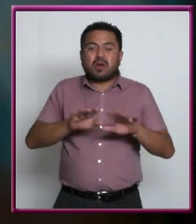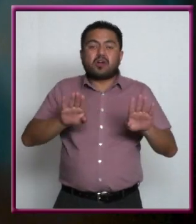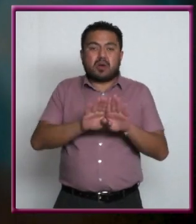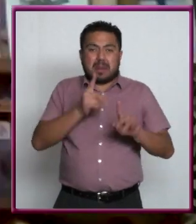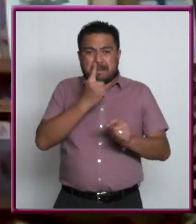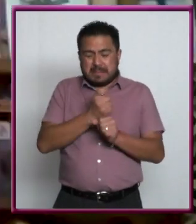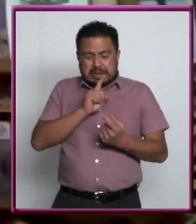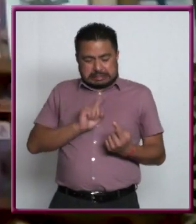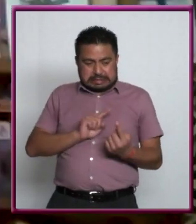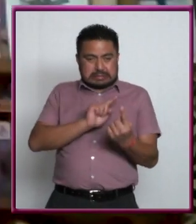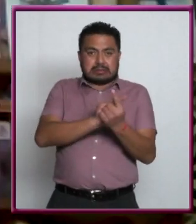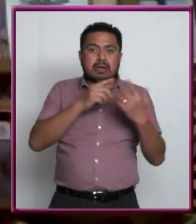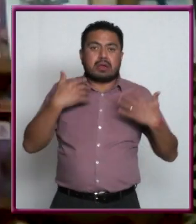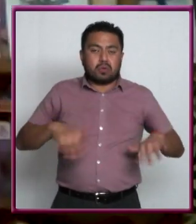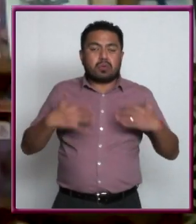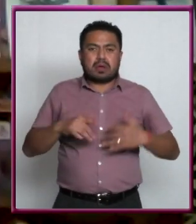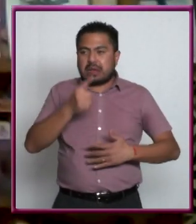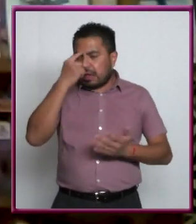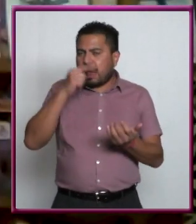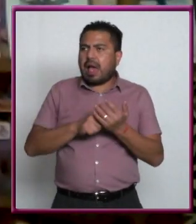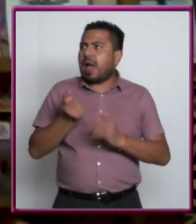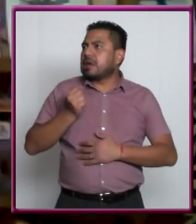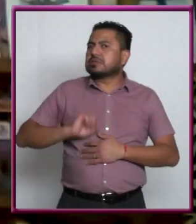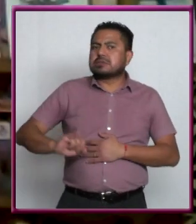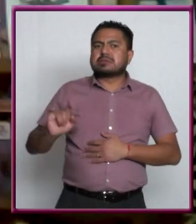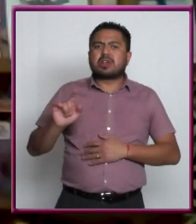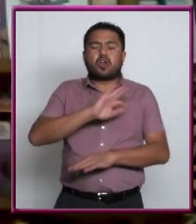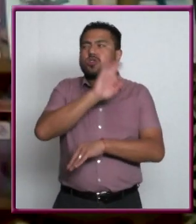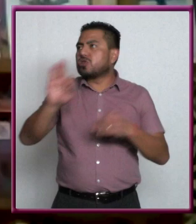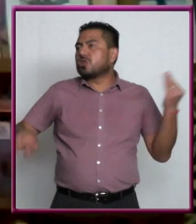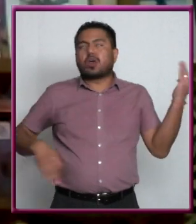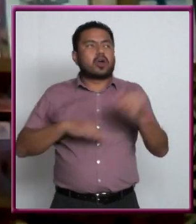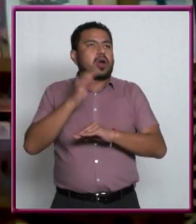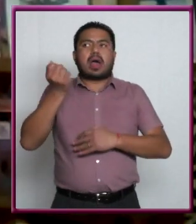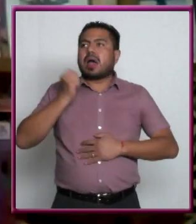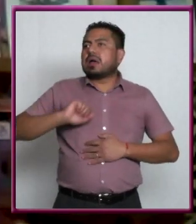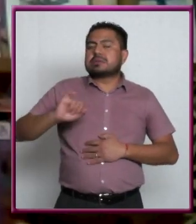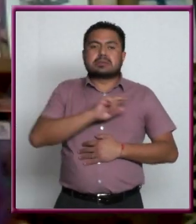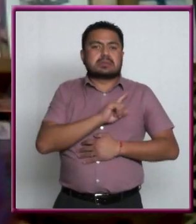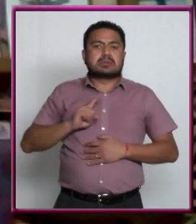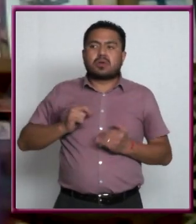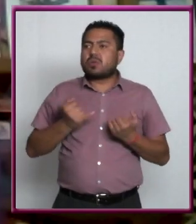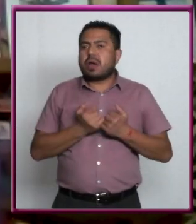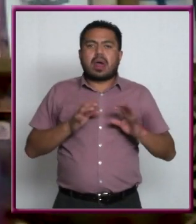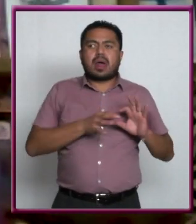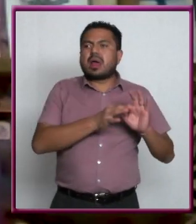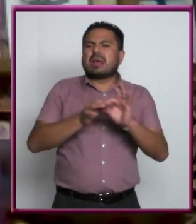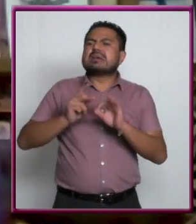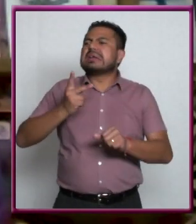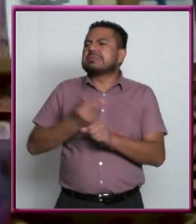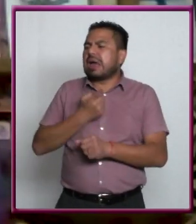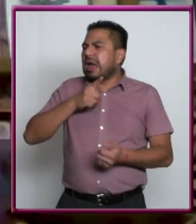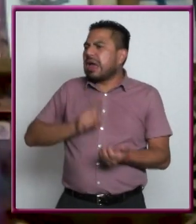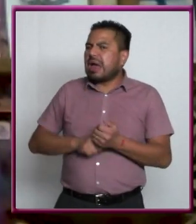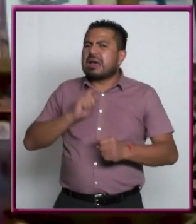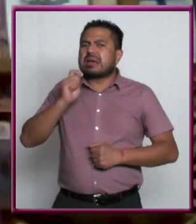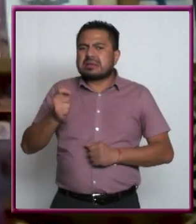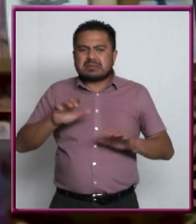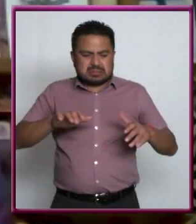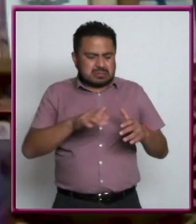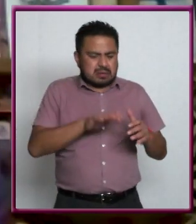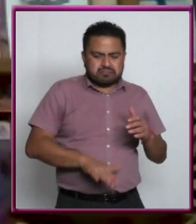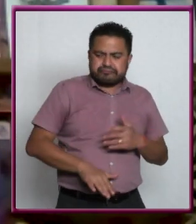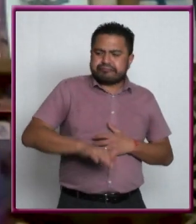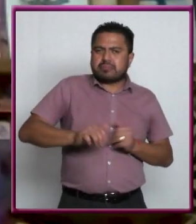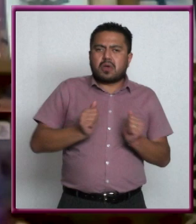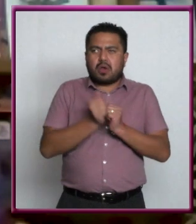estos contenidos como un primer acercamiento a lo erótico, creen que así es y que todo mundo así tiene que ser. ¿Y qué es lo que pasa entonces?